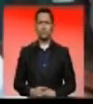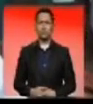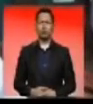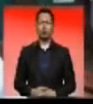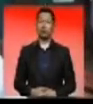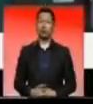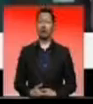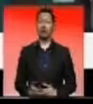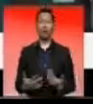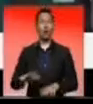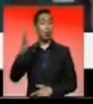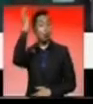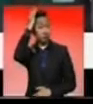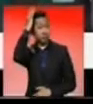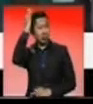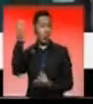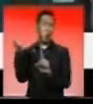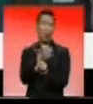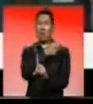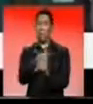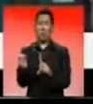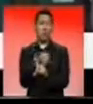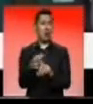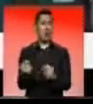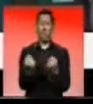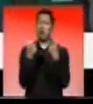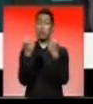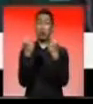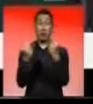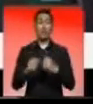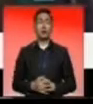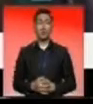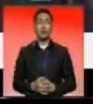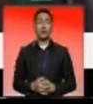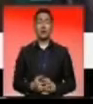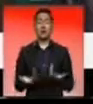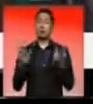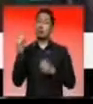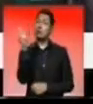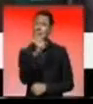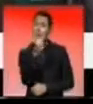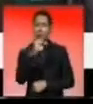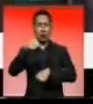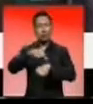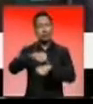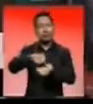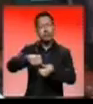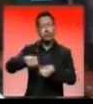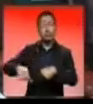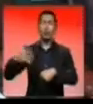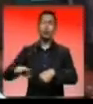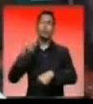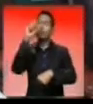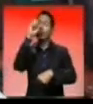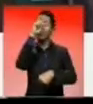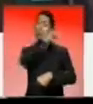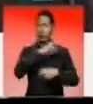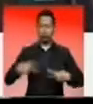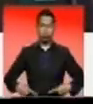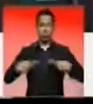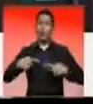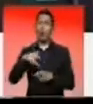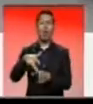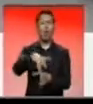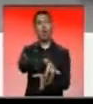Traumatismo craneoencefálico, como se puede entender, es una cuestión riesgosa, una cirugía algo complicada y que podría poner en riesgo la vida